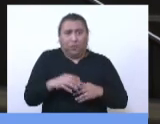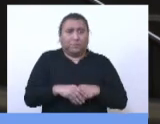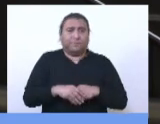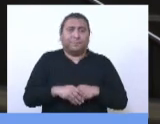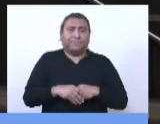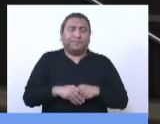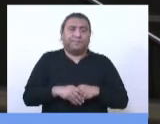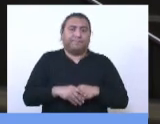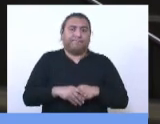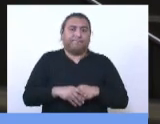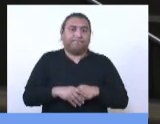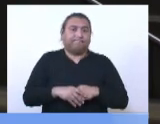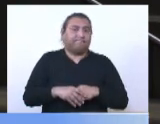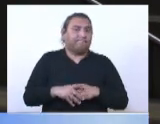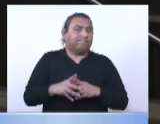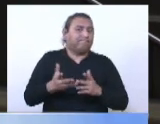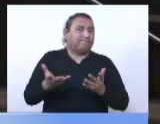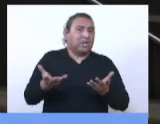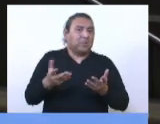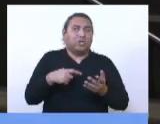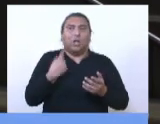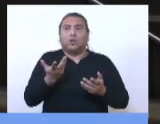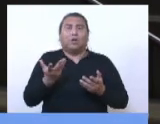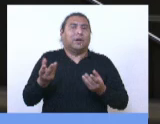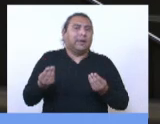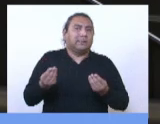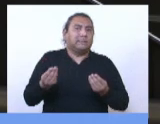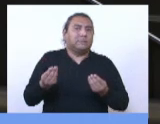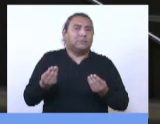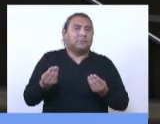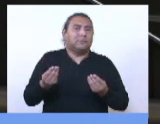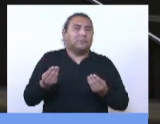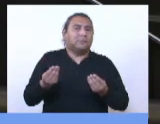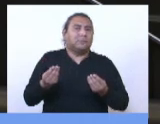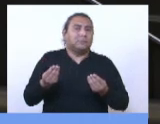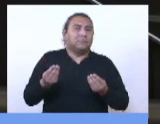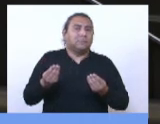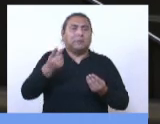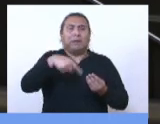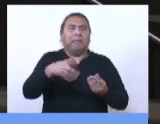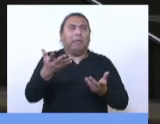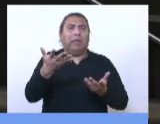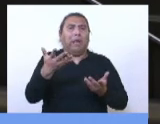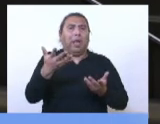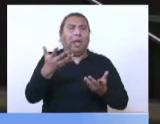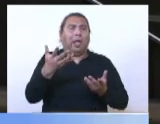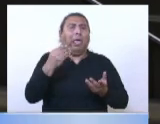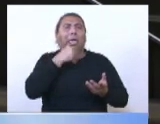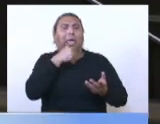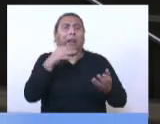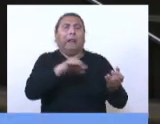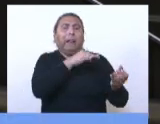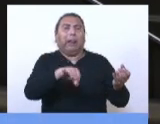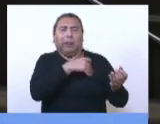entonces no vengamos con ustedes pintar la catástrofe en todo momento nunca pasó con la